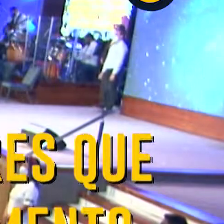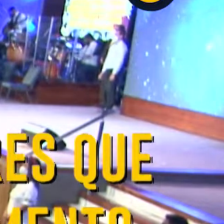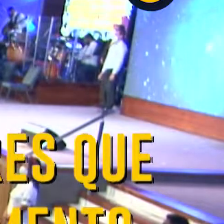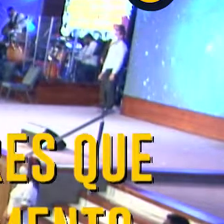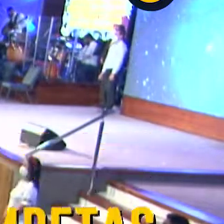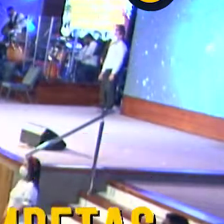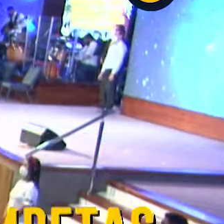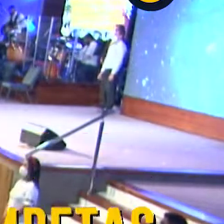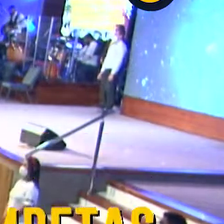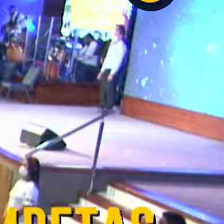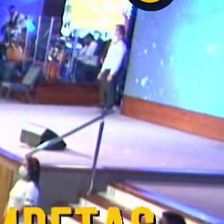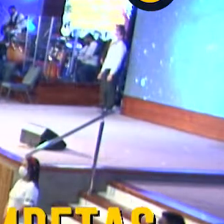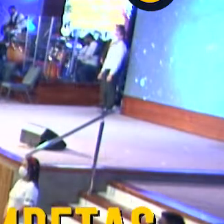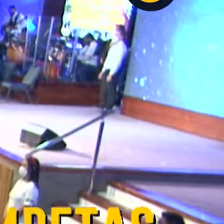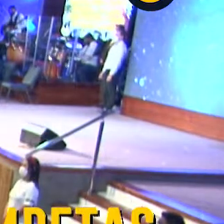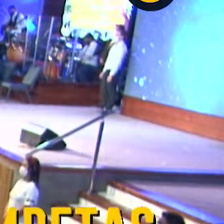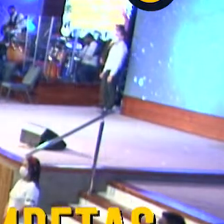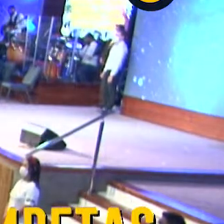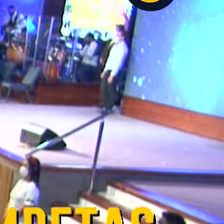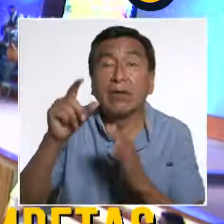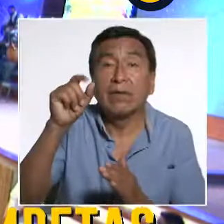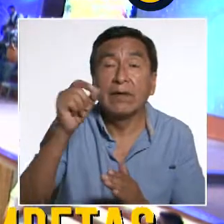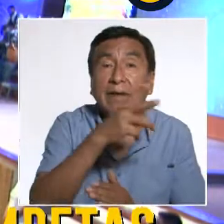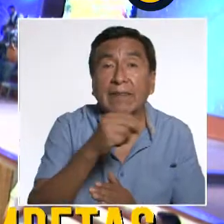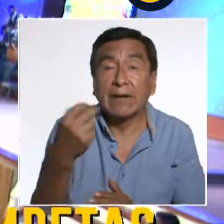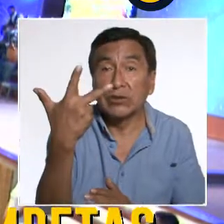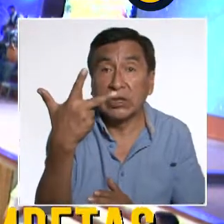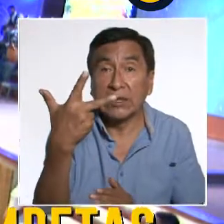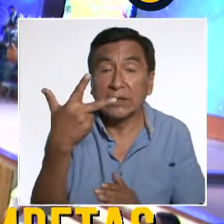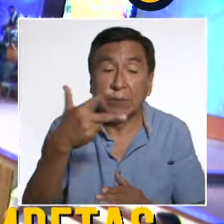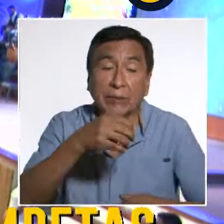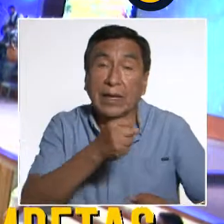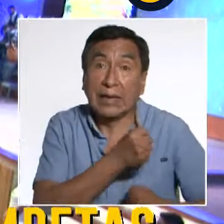manos. Versículo 20: y los 3 escuadrones